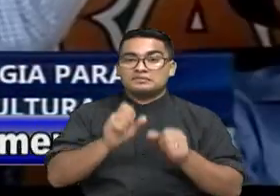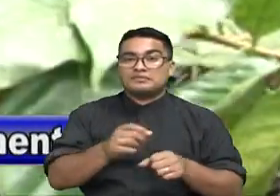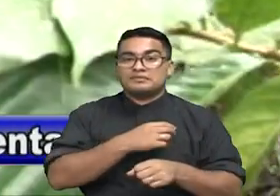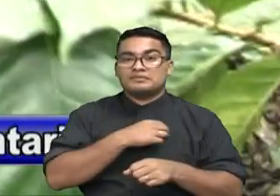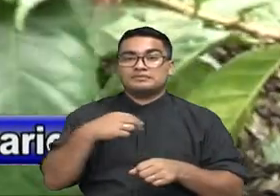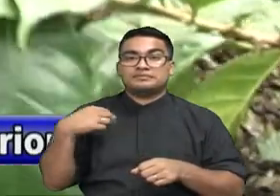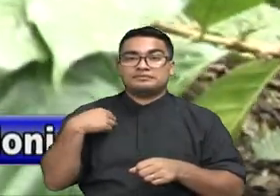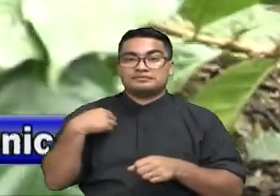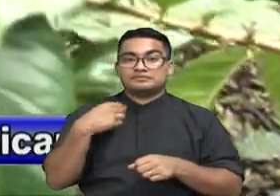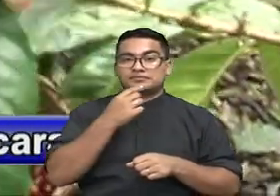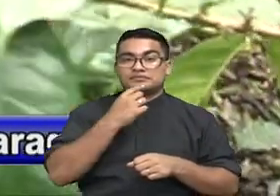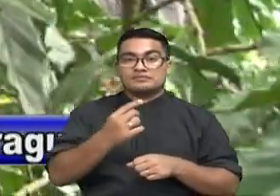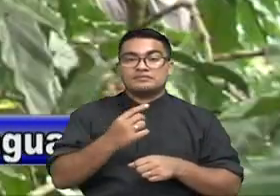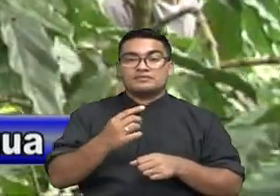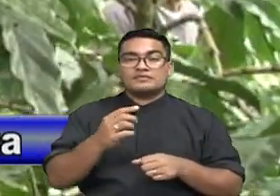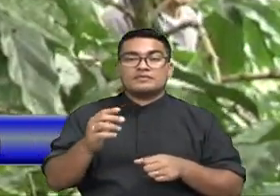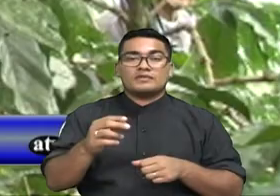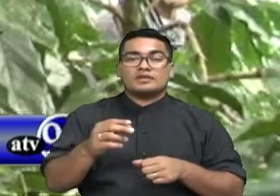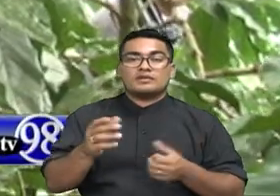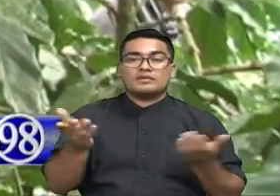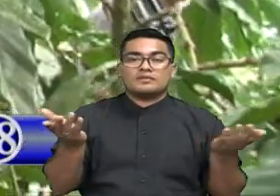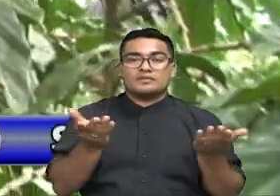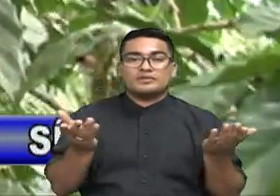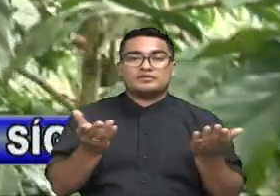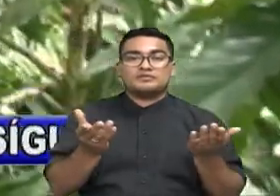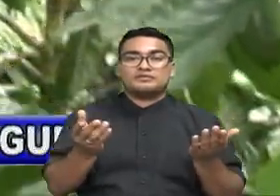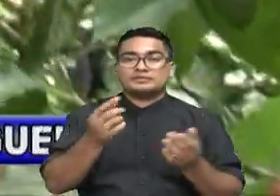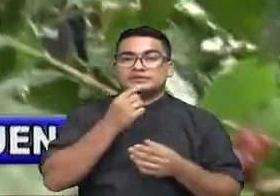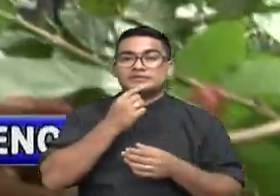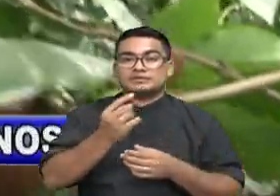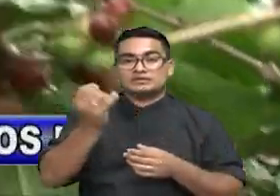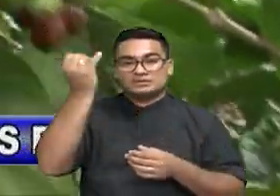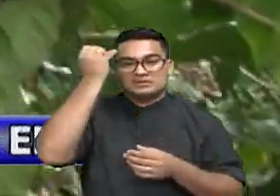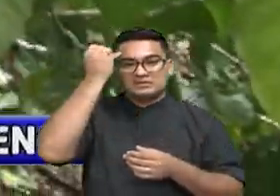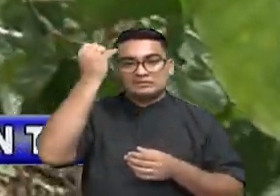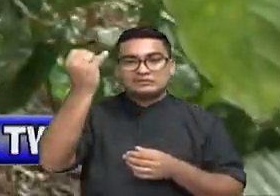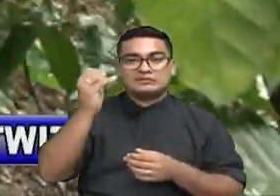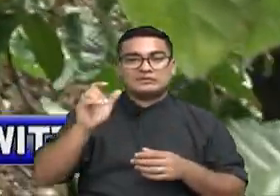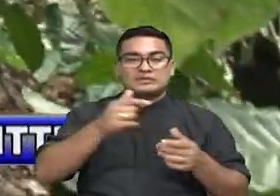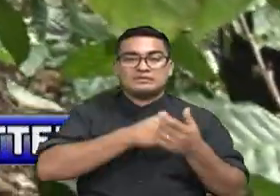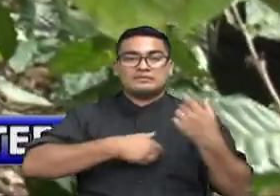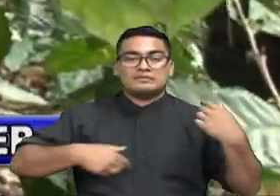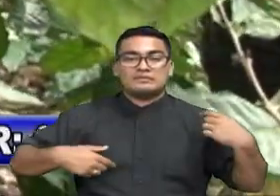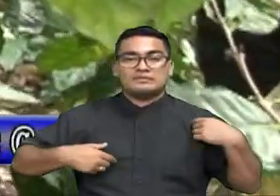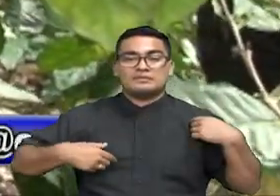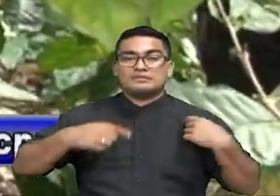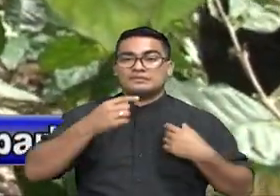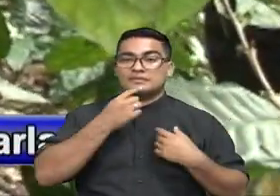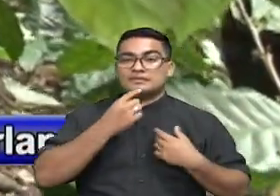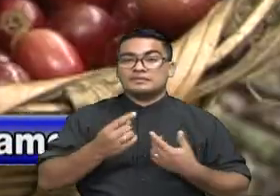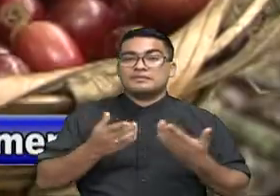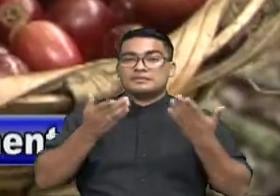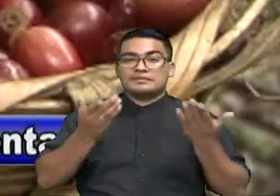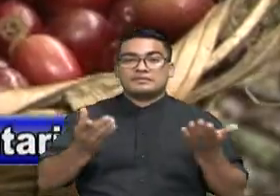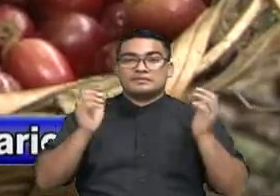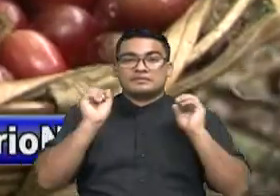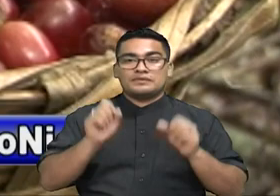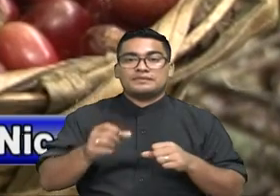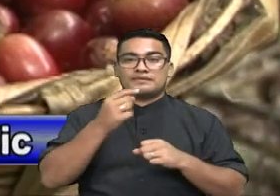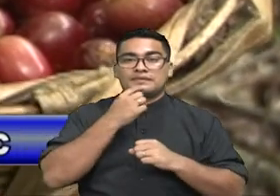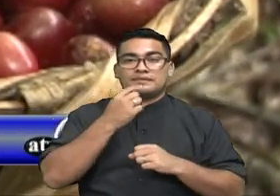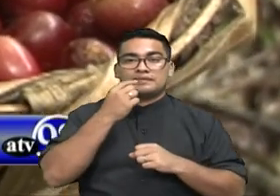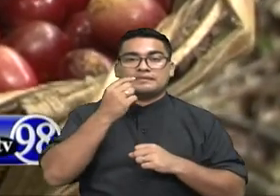desde entonces el mecanismo que se ha planteado de parte de nuestro presidente para aterrizar, como